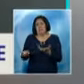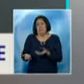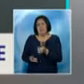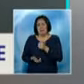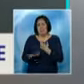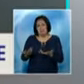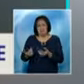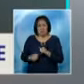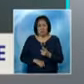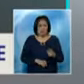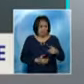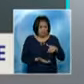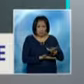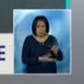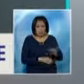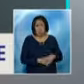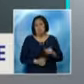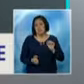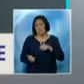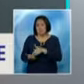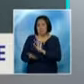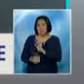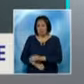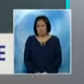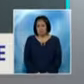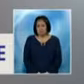quemado. ¿Y te botaron? Me abortaron.